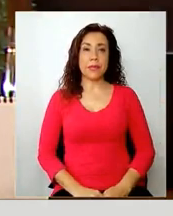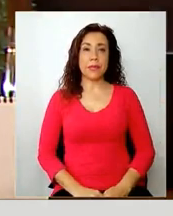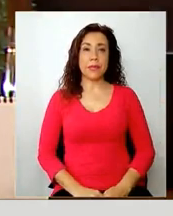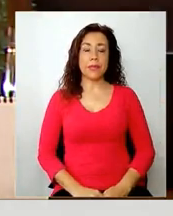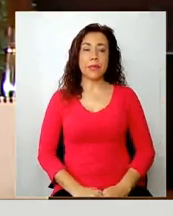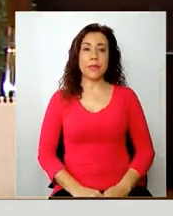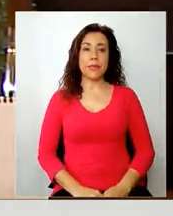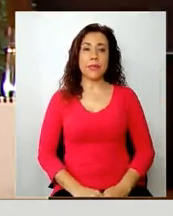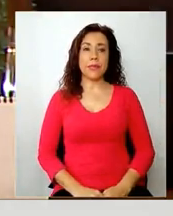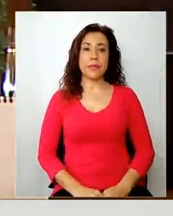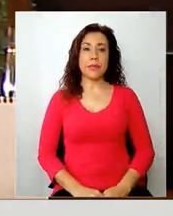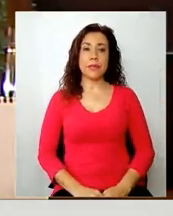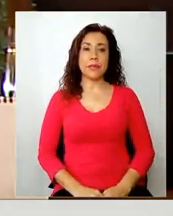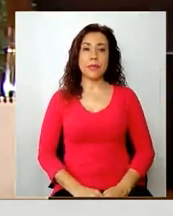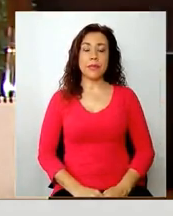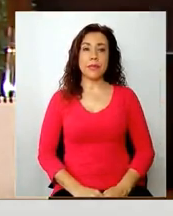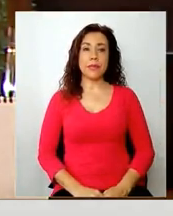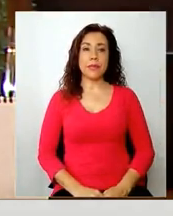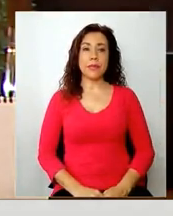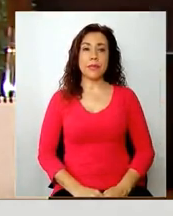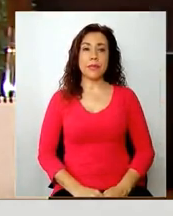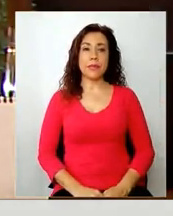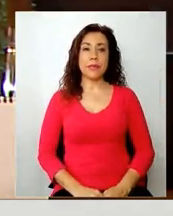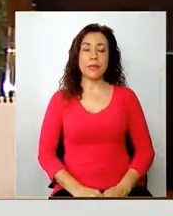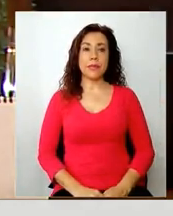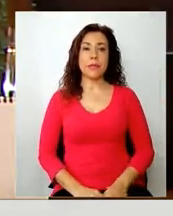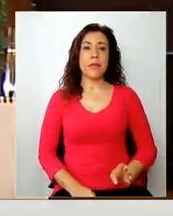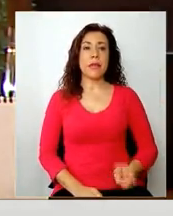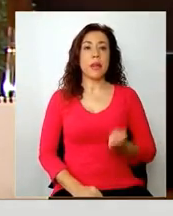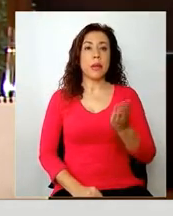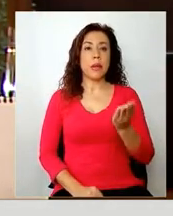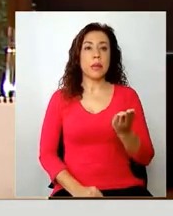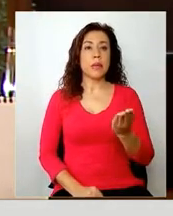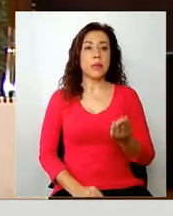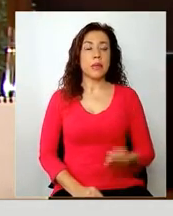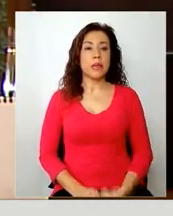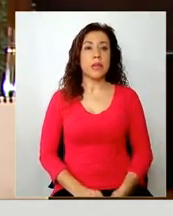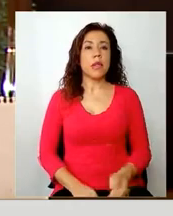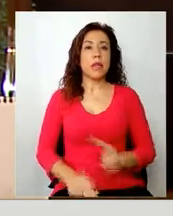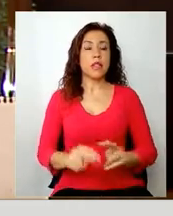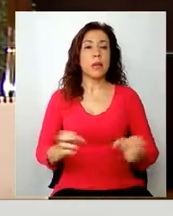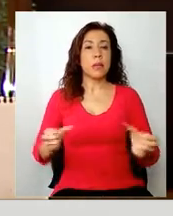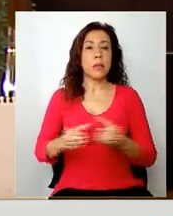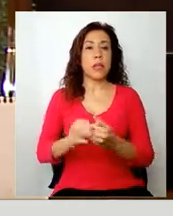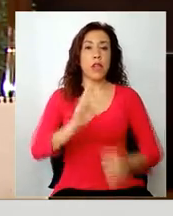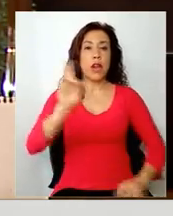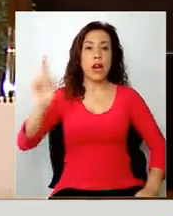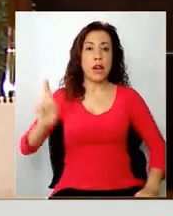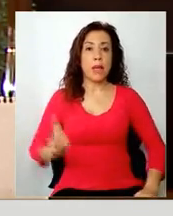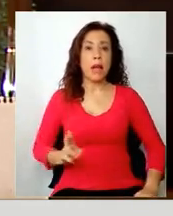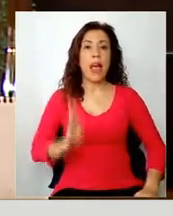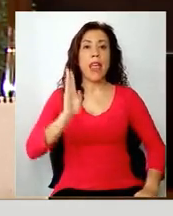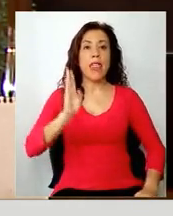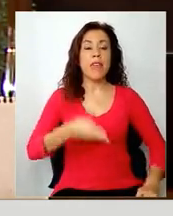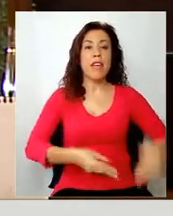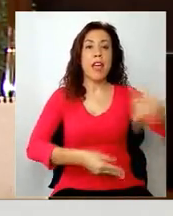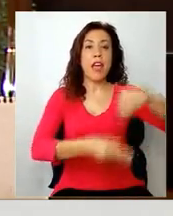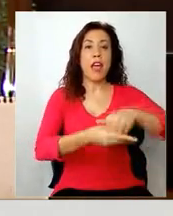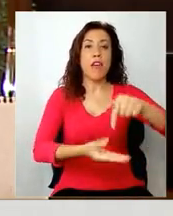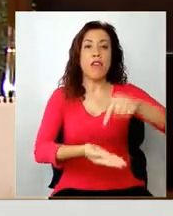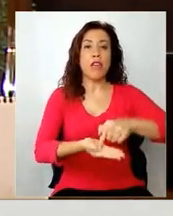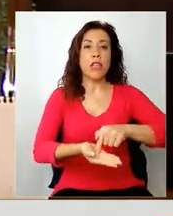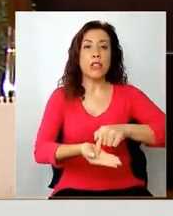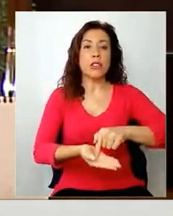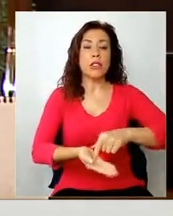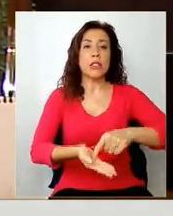bien Esto es una solicitud realizada por el partido republicano que debemos someter a votación en la sala